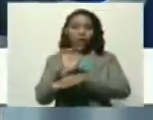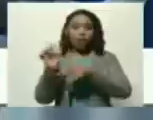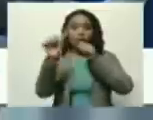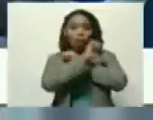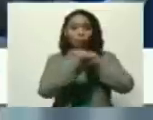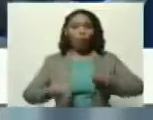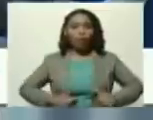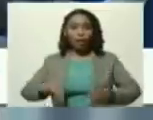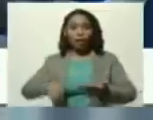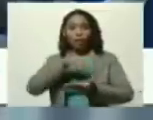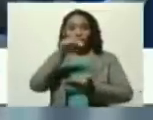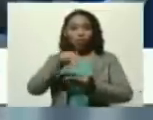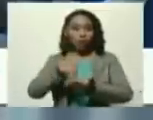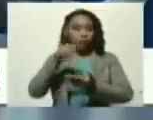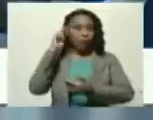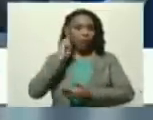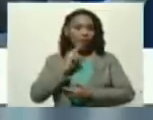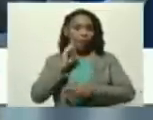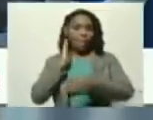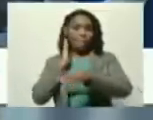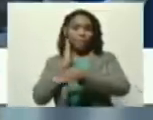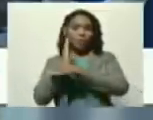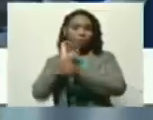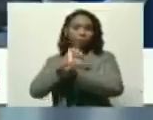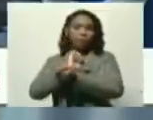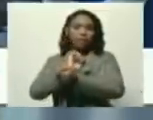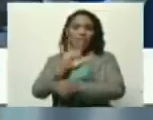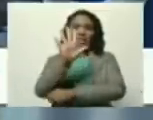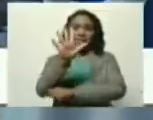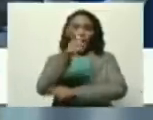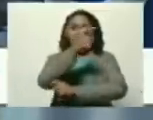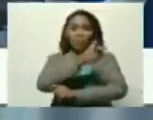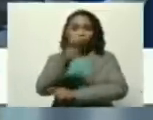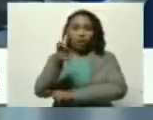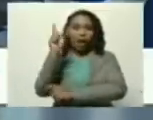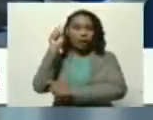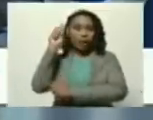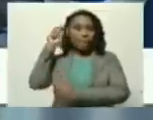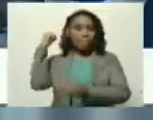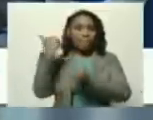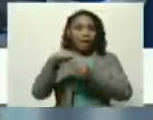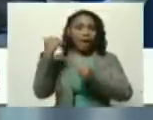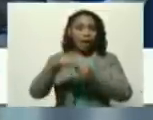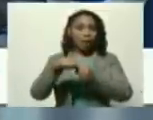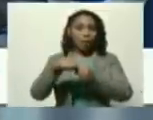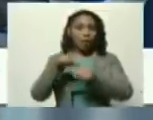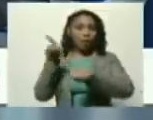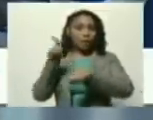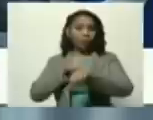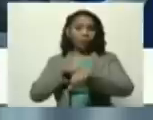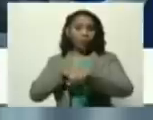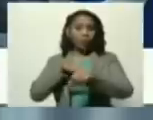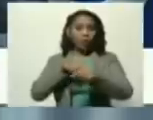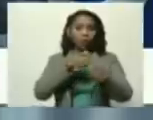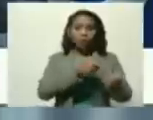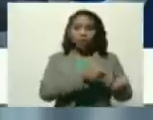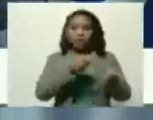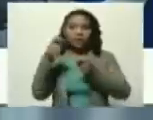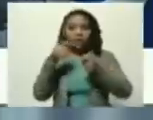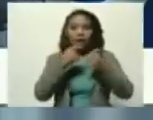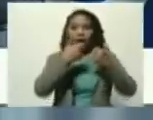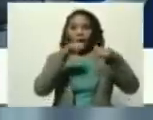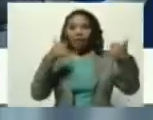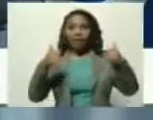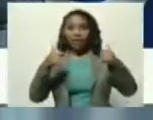Guardia Nacional Bolivariana detuvieron a 5 sujetos en Maracaibo al momento en que sustraían cableado de